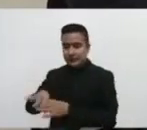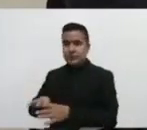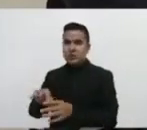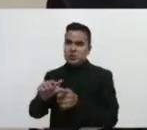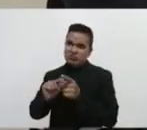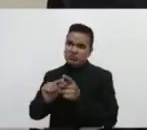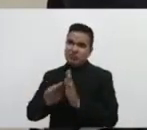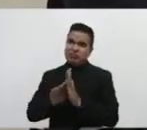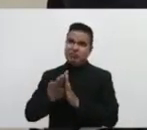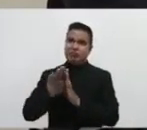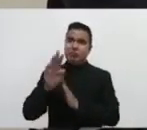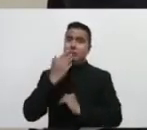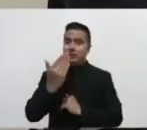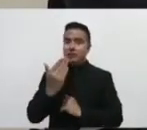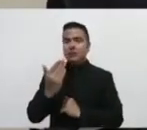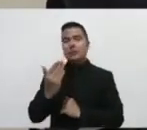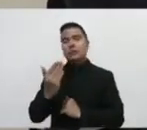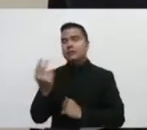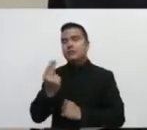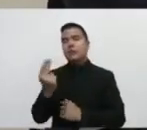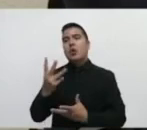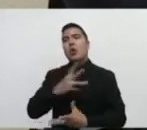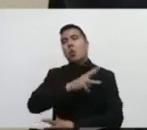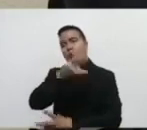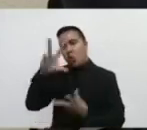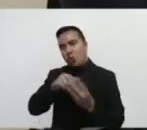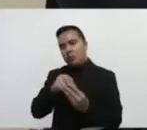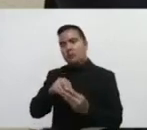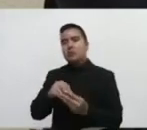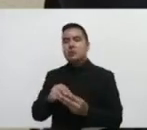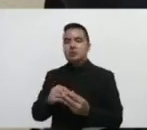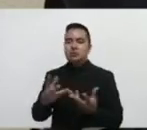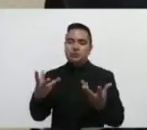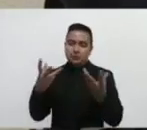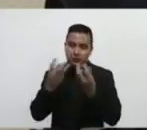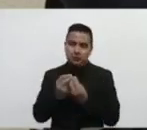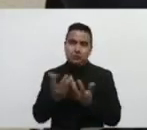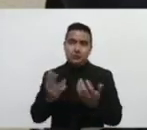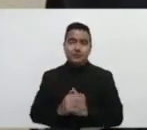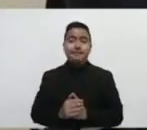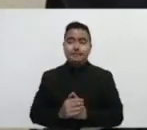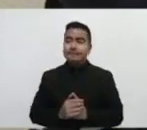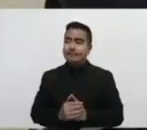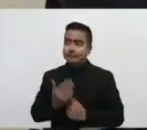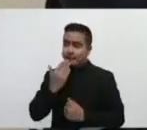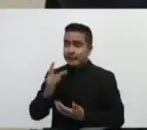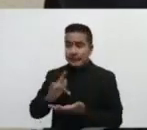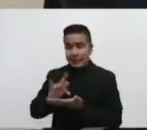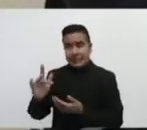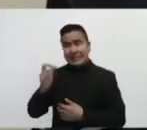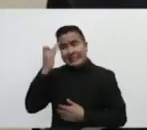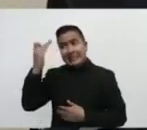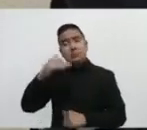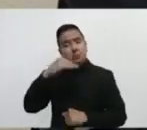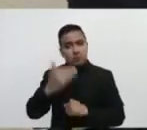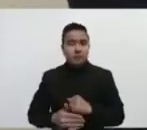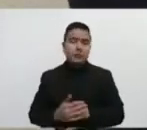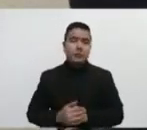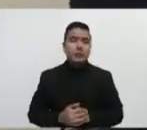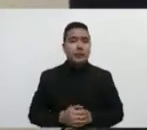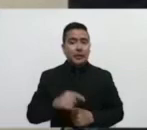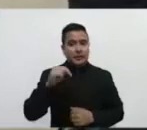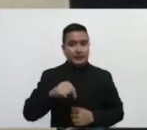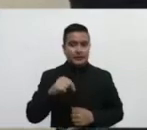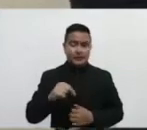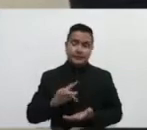que hacerlo en conjunto. No podremos lograr absolutamente nada si la mitad de la población está violentada, ¿verdad? Así